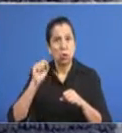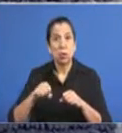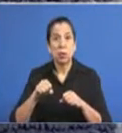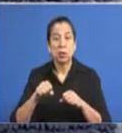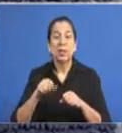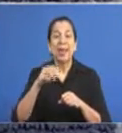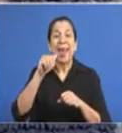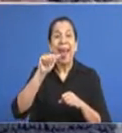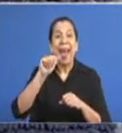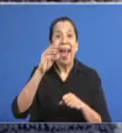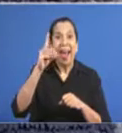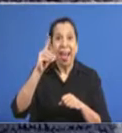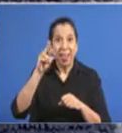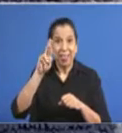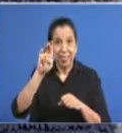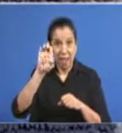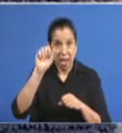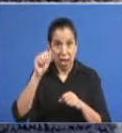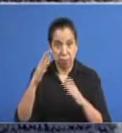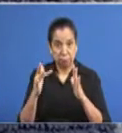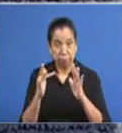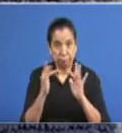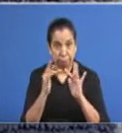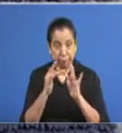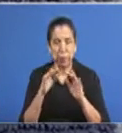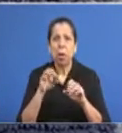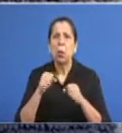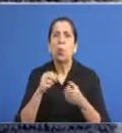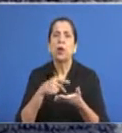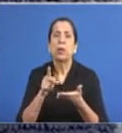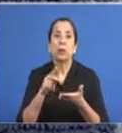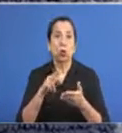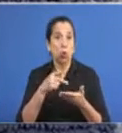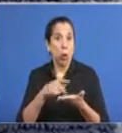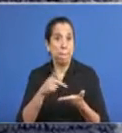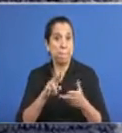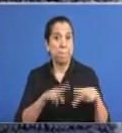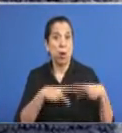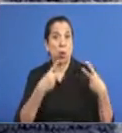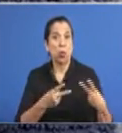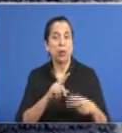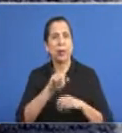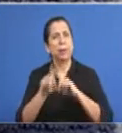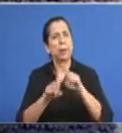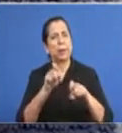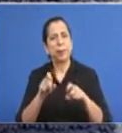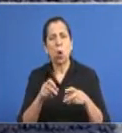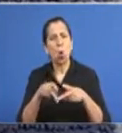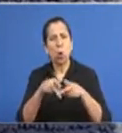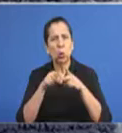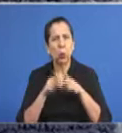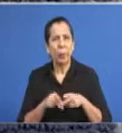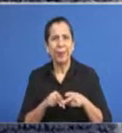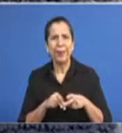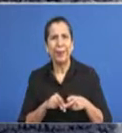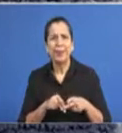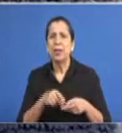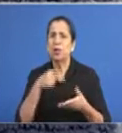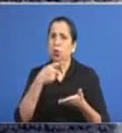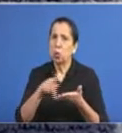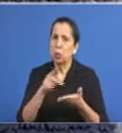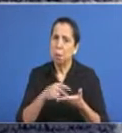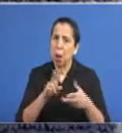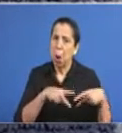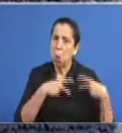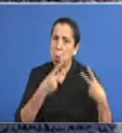te va a ir llevando paso a paso, o sea, si eres de pago voluntario, te va a preguntar cómo es tu tipo de préstamo, si tú eres pago voluntario, si eras